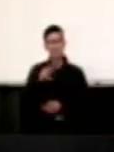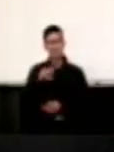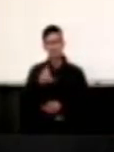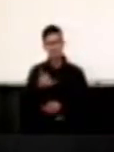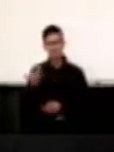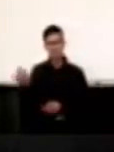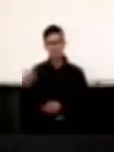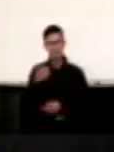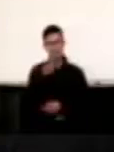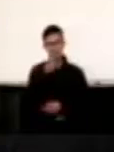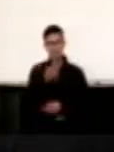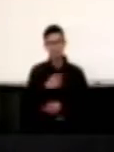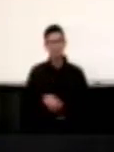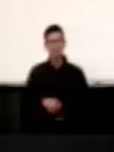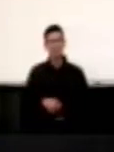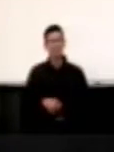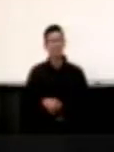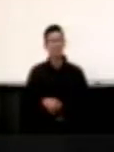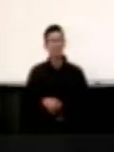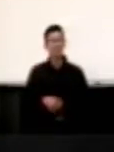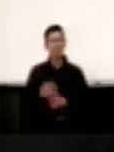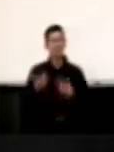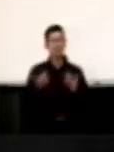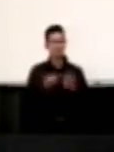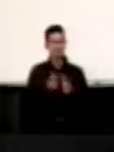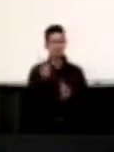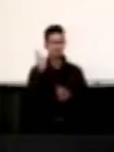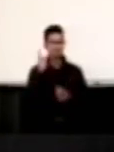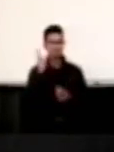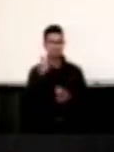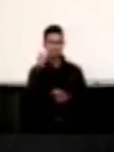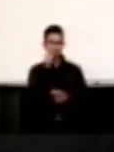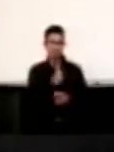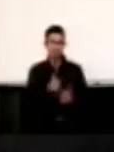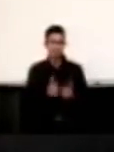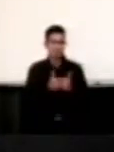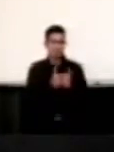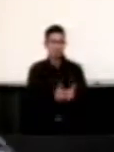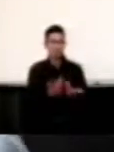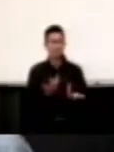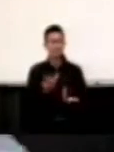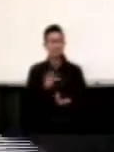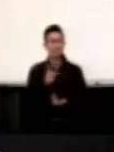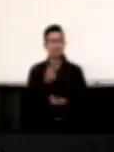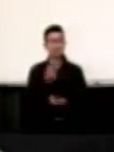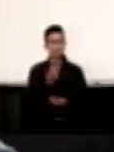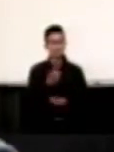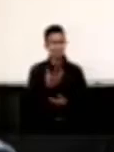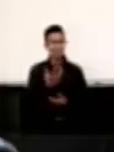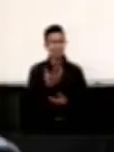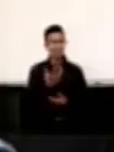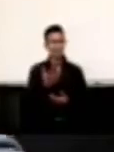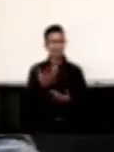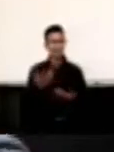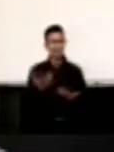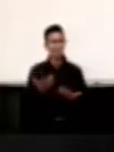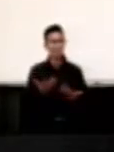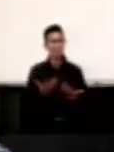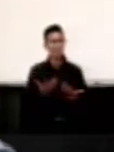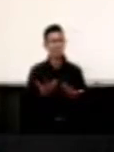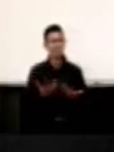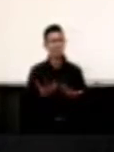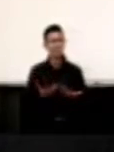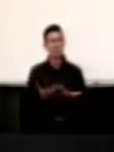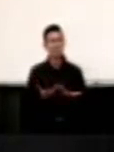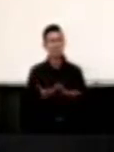desconfianza hacia los partidos siempre ha estado presente, pero esta desconfianza no había tenido efectos directos sobre la estabilidad o no